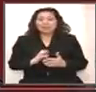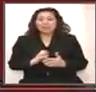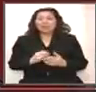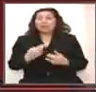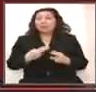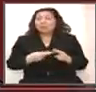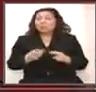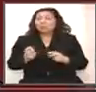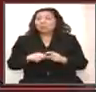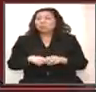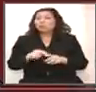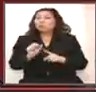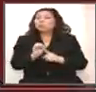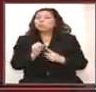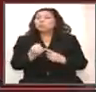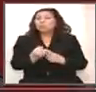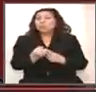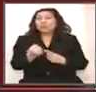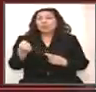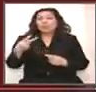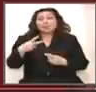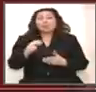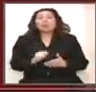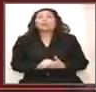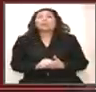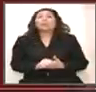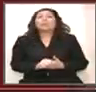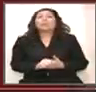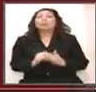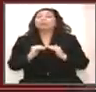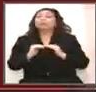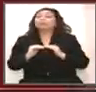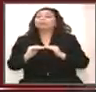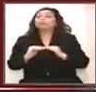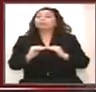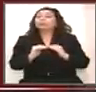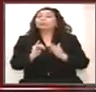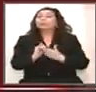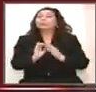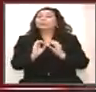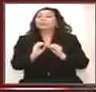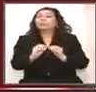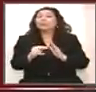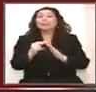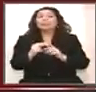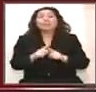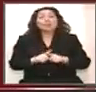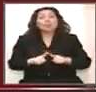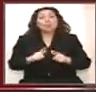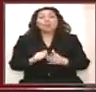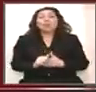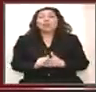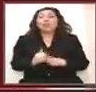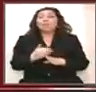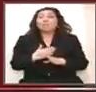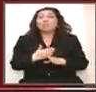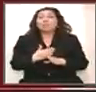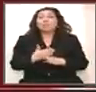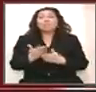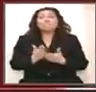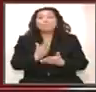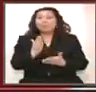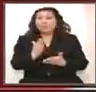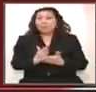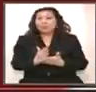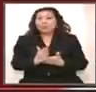de reinserción social. La segunda etapa consiste en alinear los servicios que se brindan a nivel local a los factores o